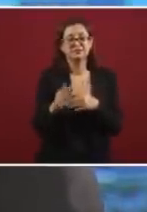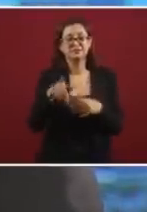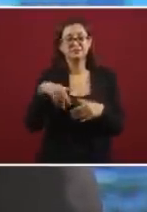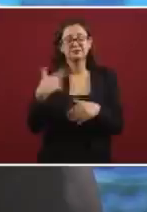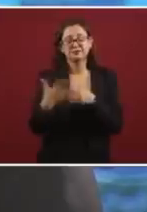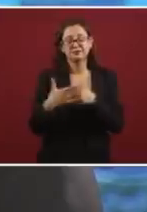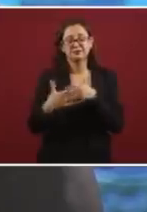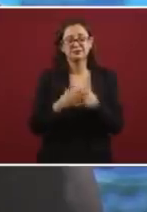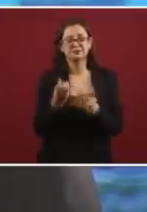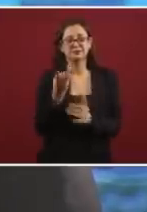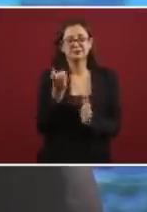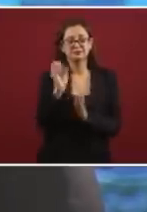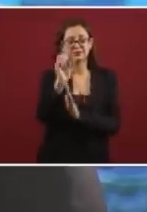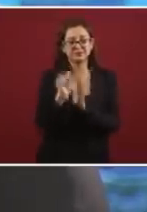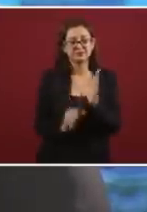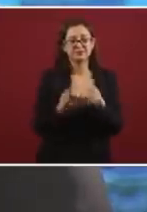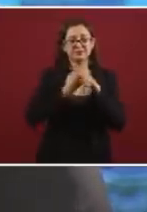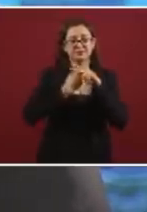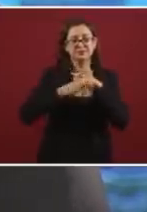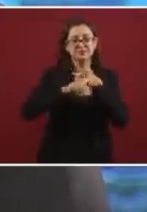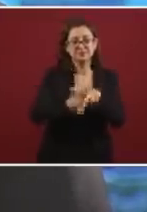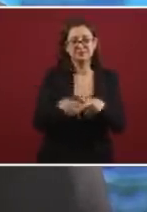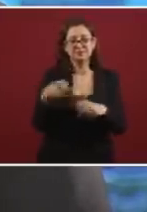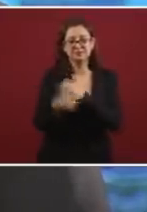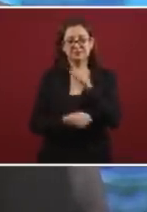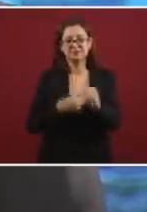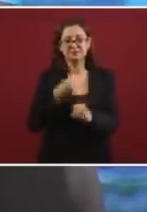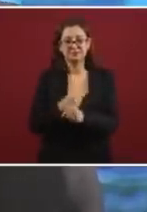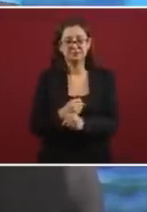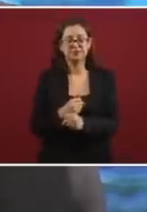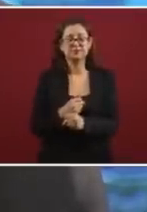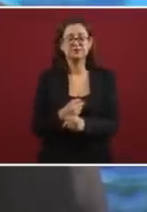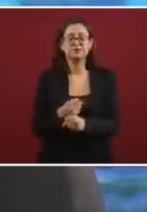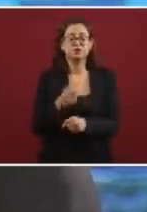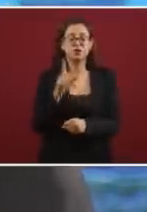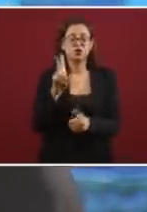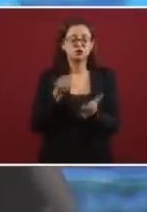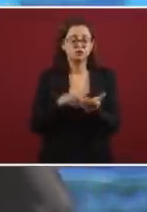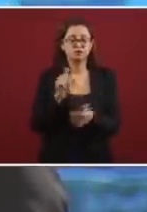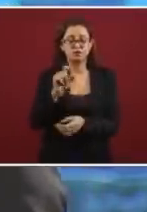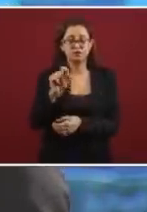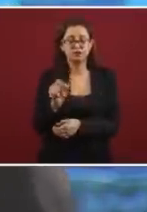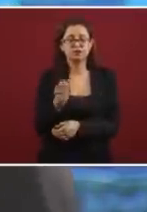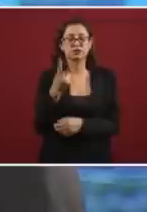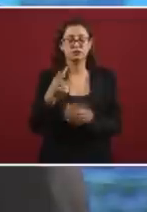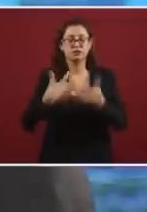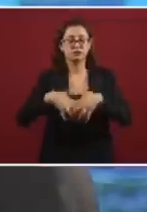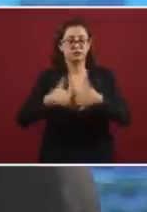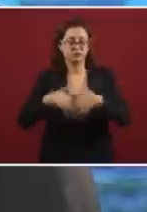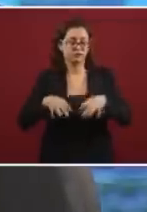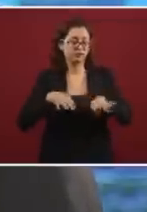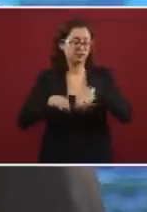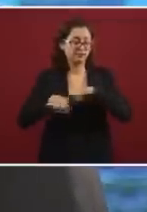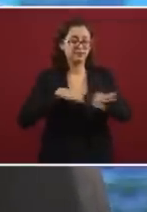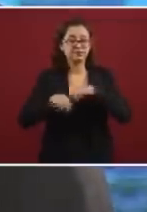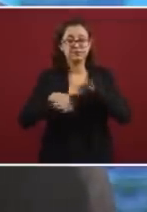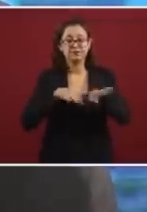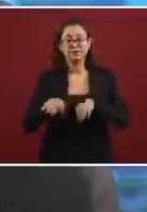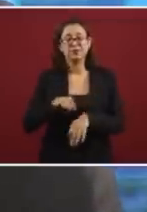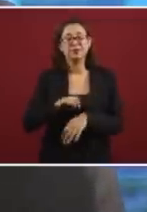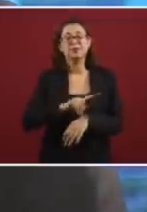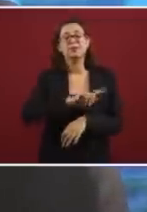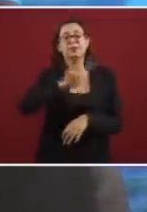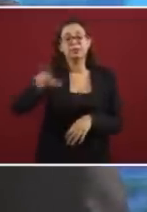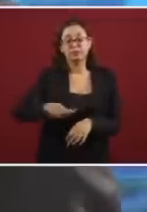trimestre iniciando operaciones en el año 2022 y la segunda fase empezando operaciones en el año